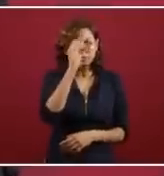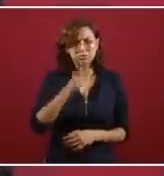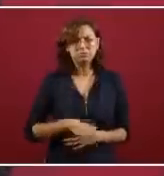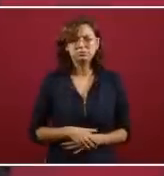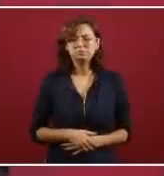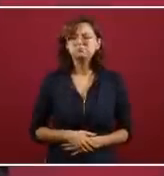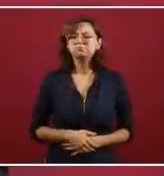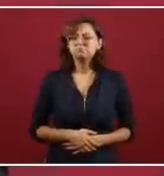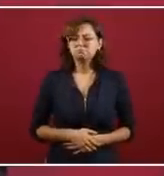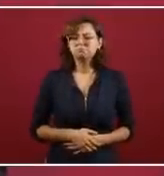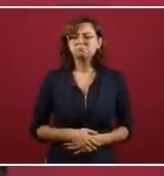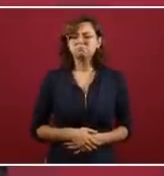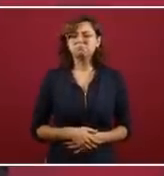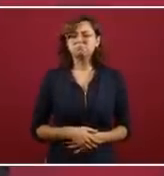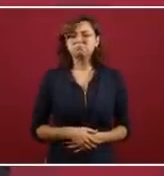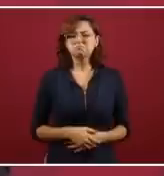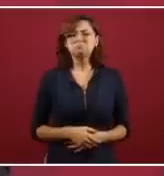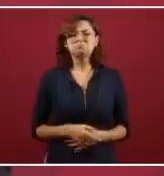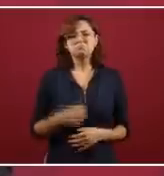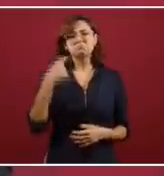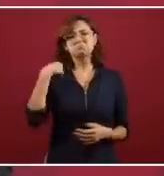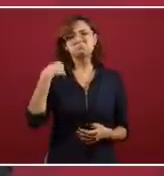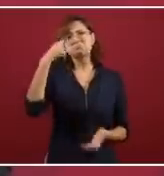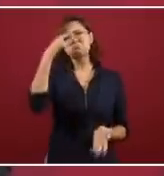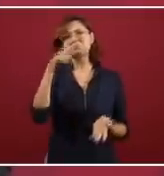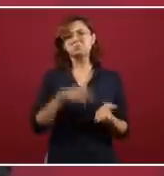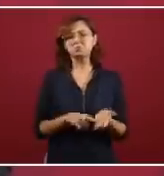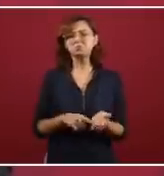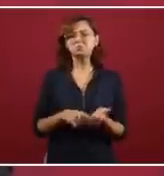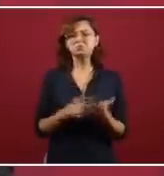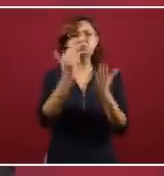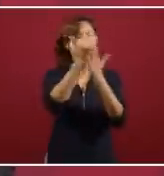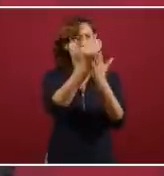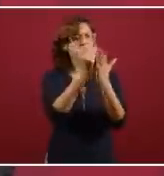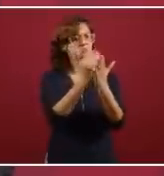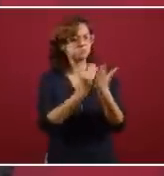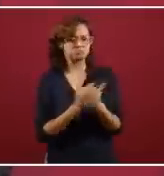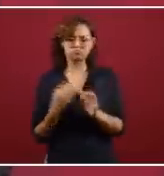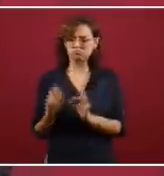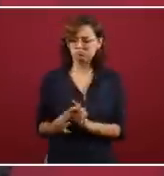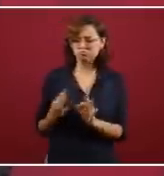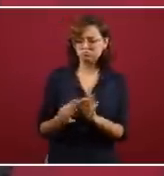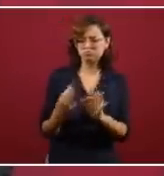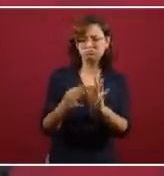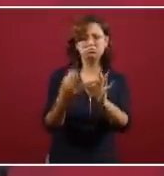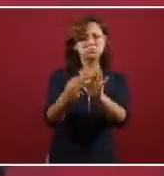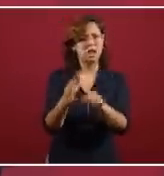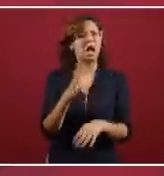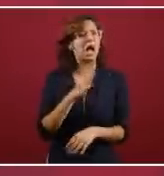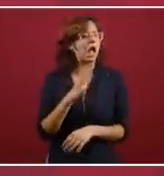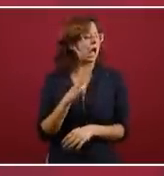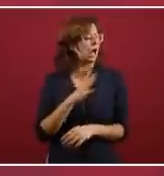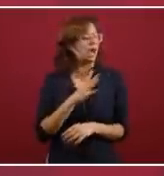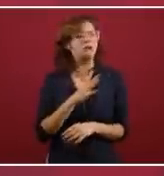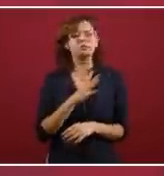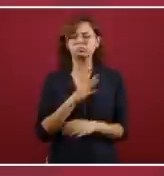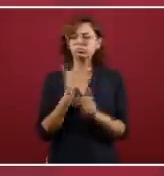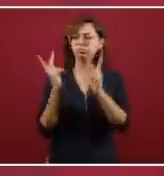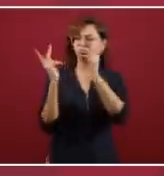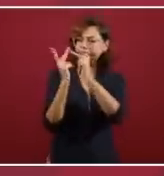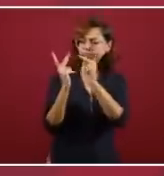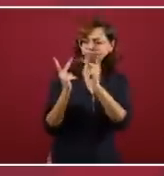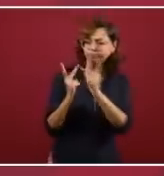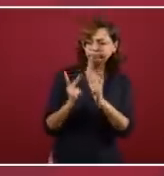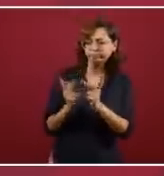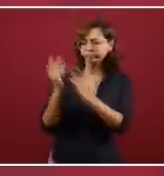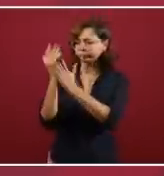nosotros estamos cumpliendo con esta agenda. Hay muchas coincidencias en lo que propone esta